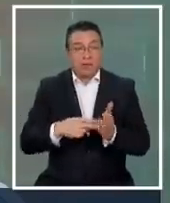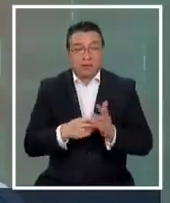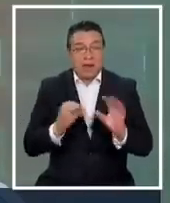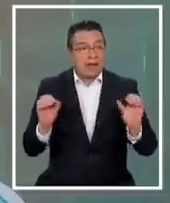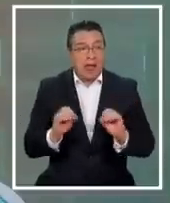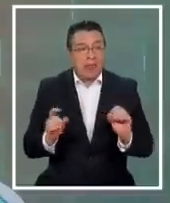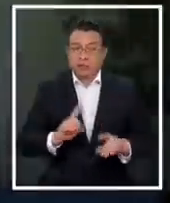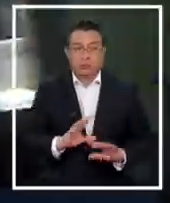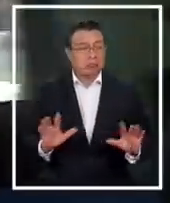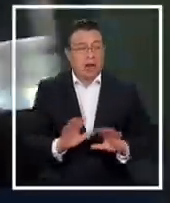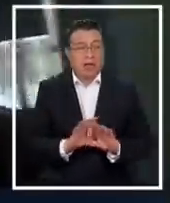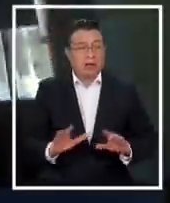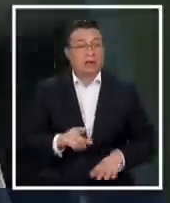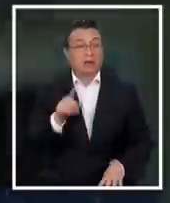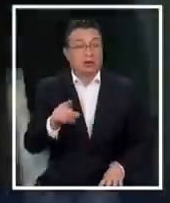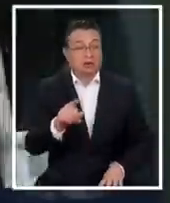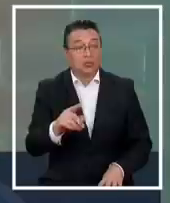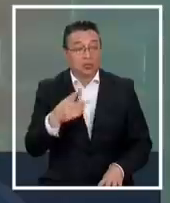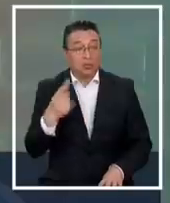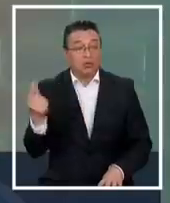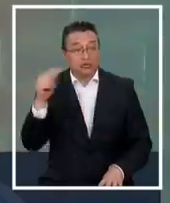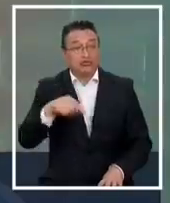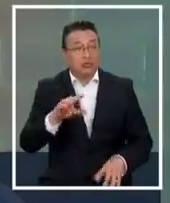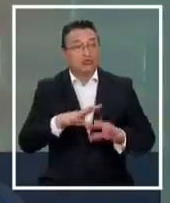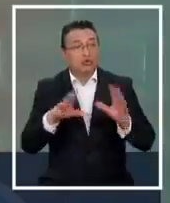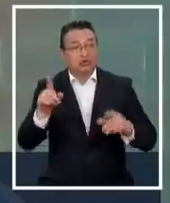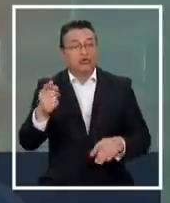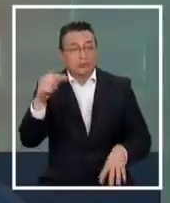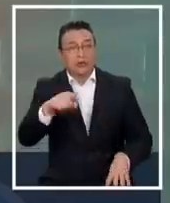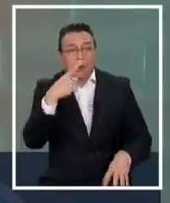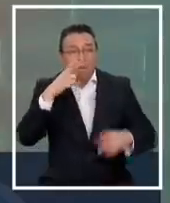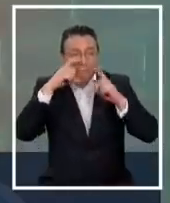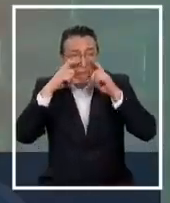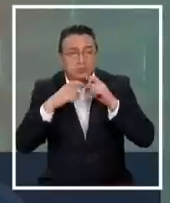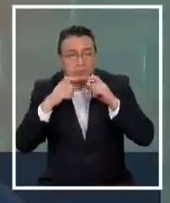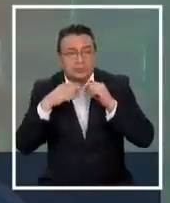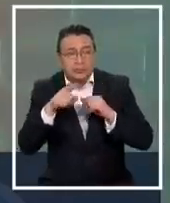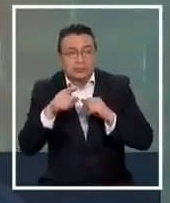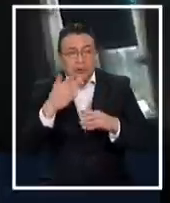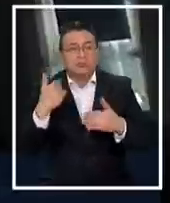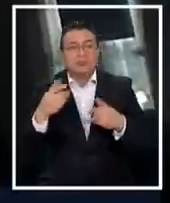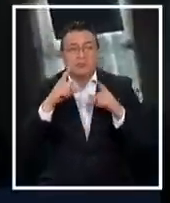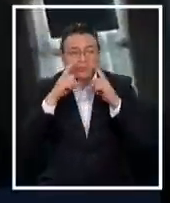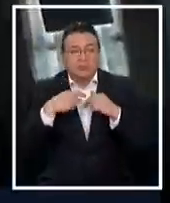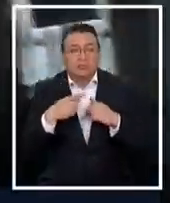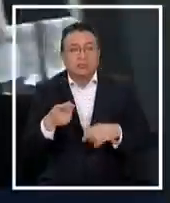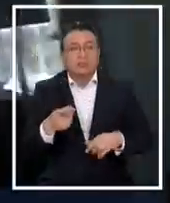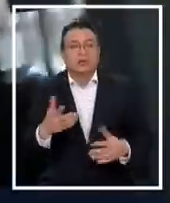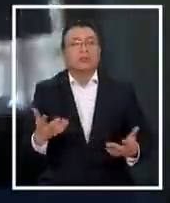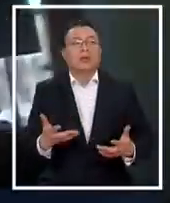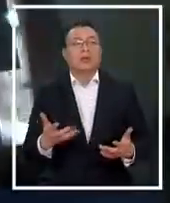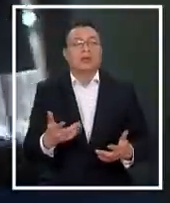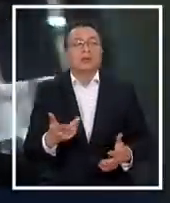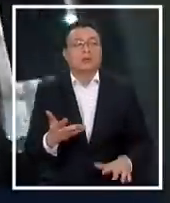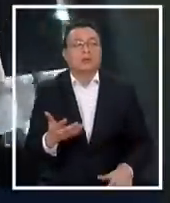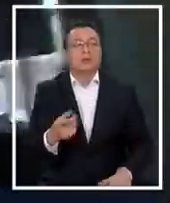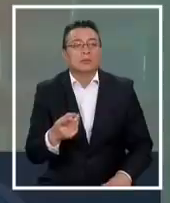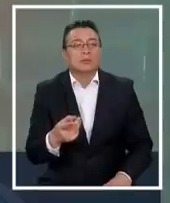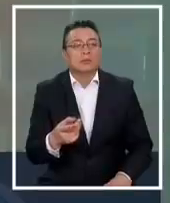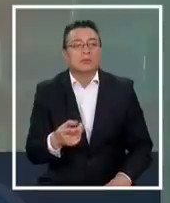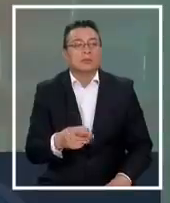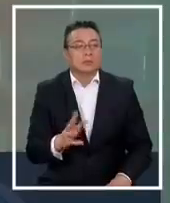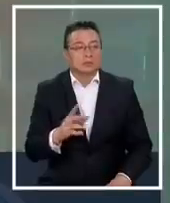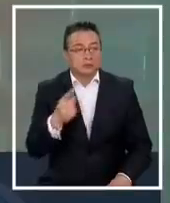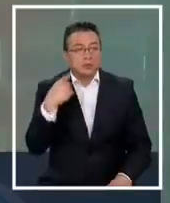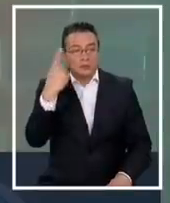nada. ¿Tú venís seguido? Sí, pues. A ver, bájate la mascarilla un poco. Sácate la completa. ¿Por qué? ¿Por qué?